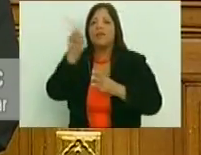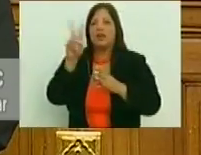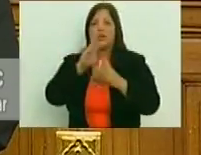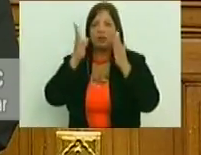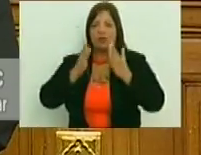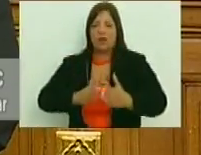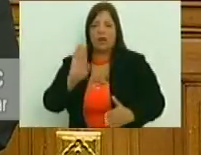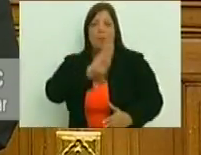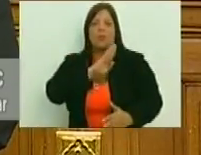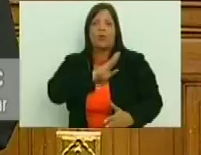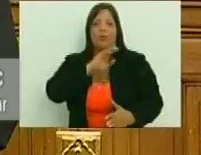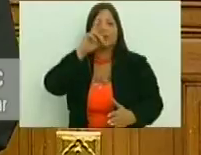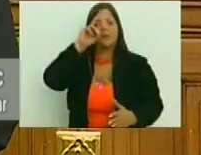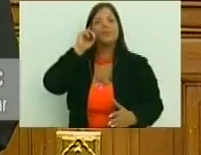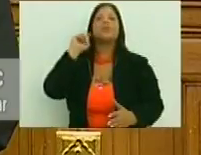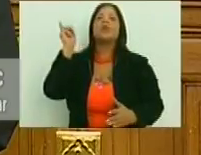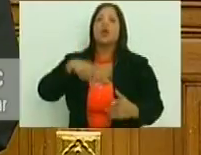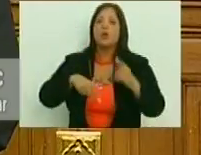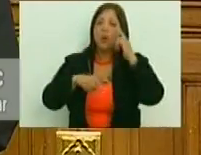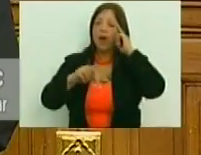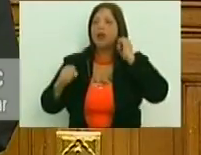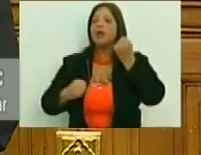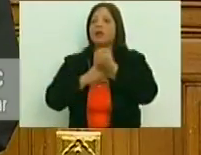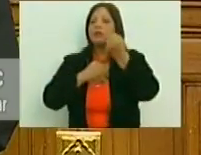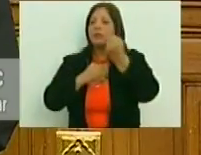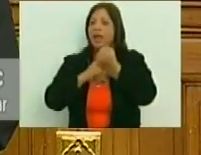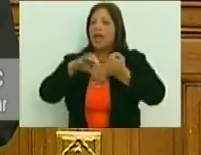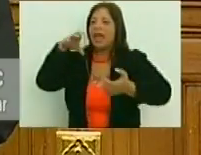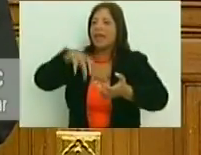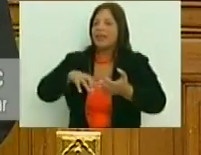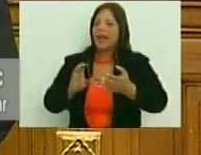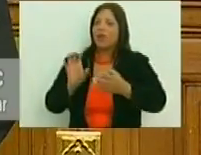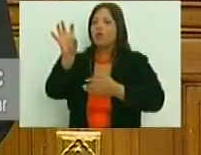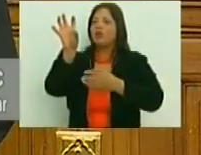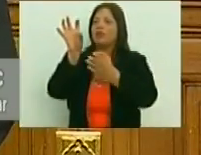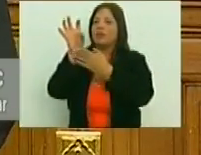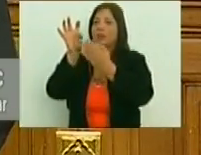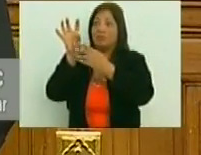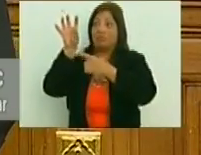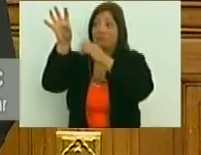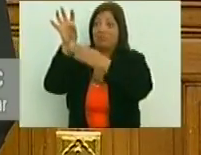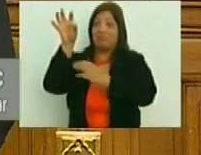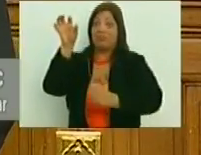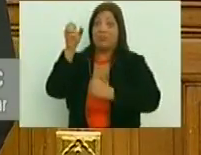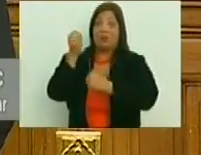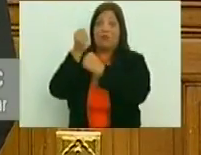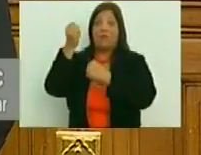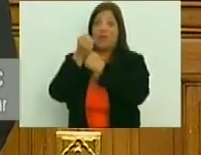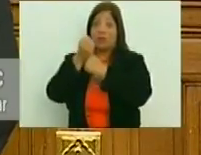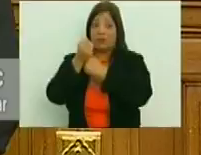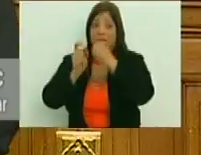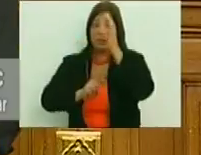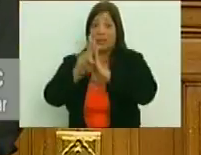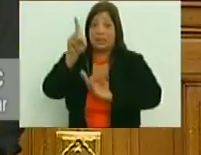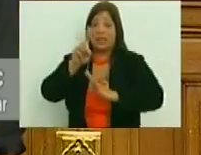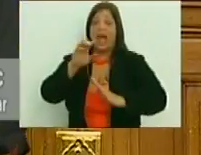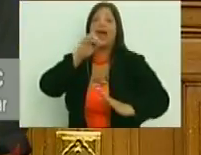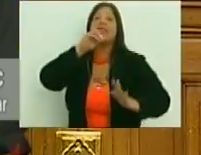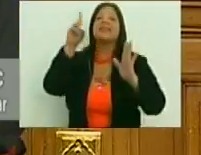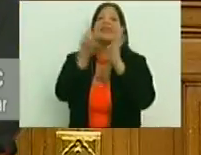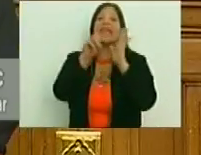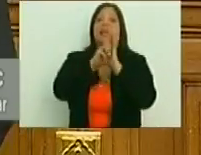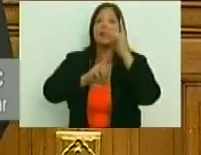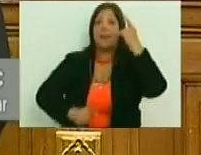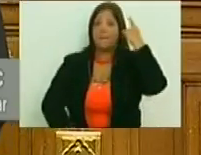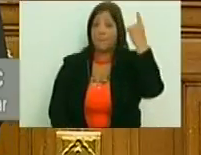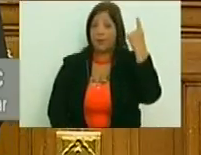venezolanidad, así como cimentar el Estado-Nación y lograr el mayor desarrollo de nuestra sociedad. Decreta, primero,